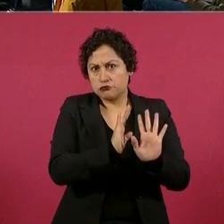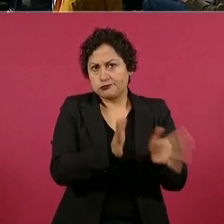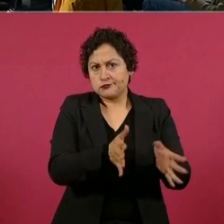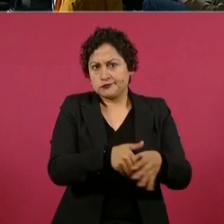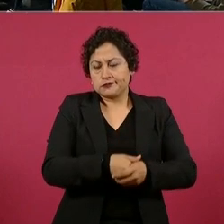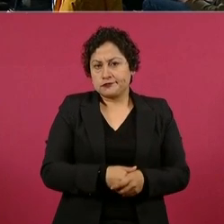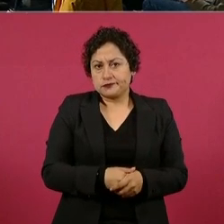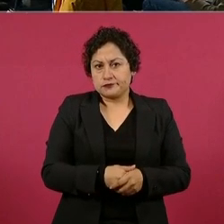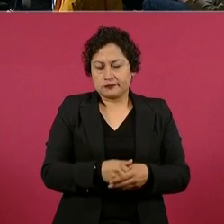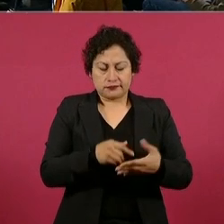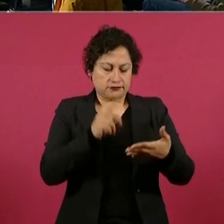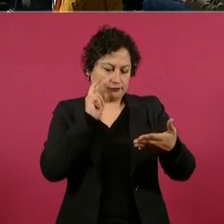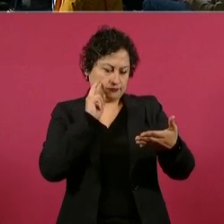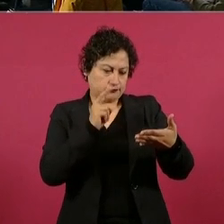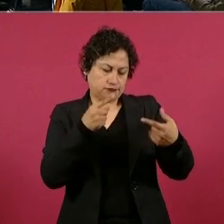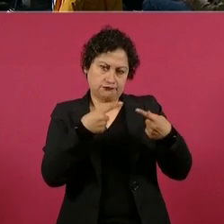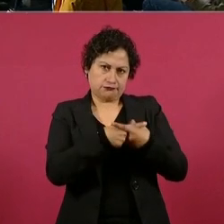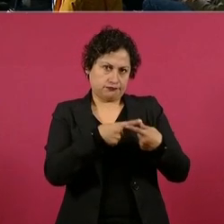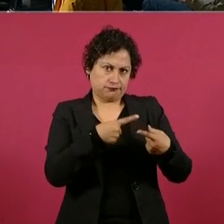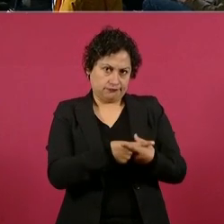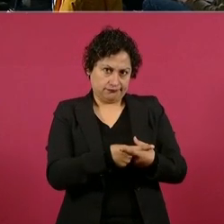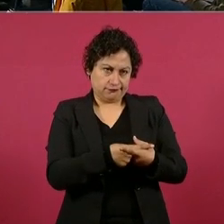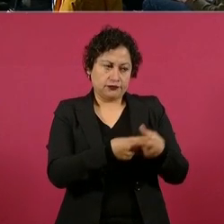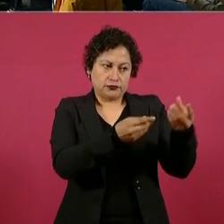Y ahora la Fiscalía